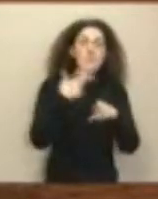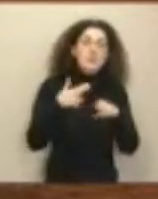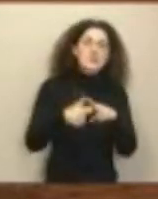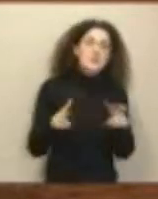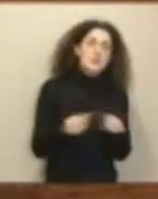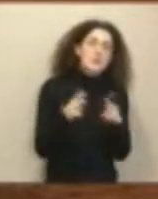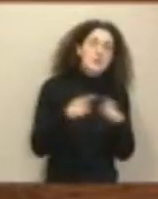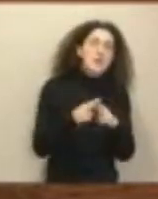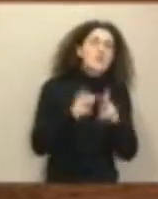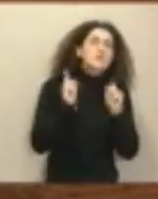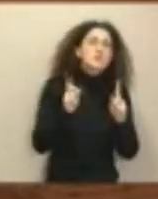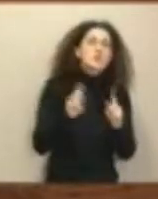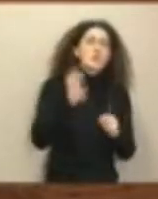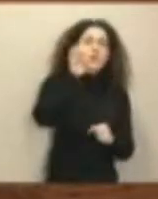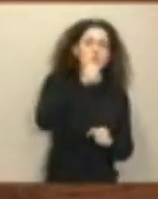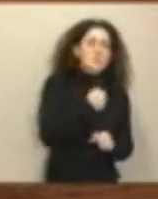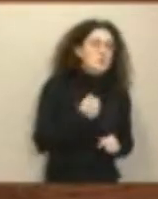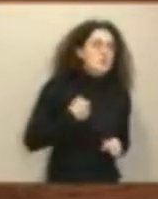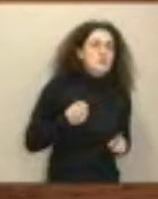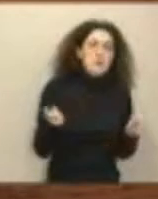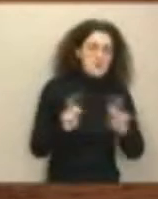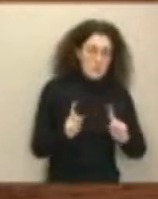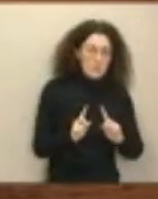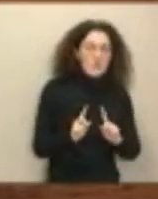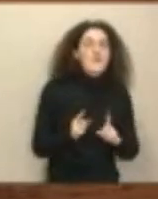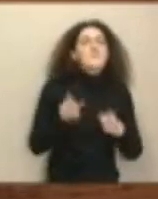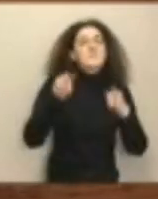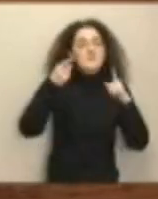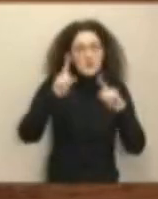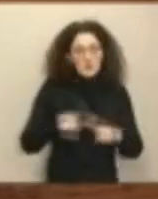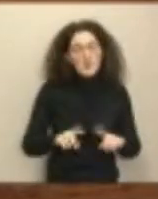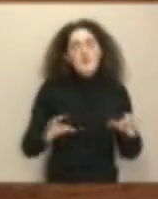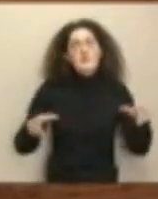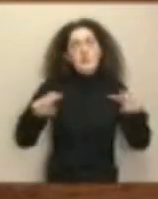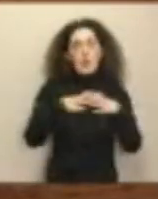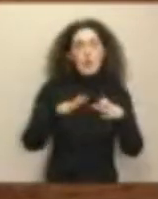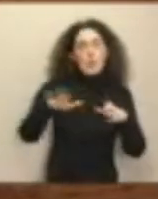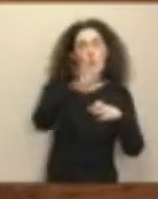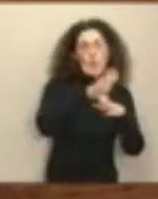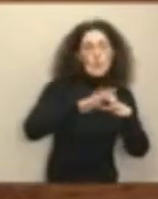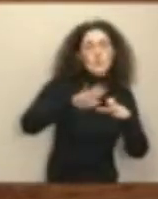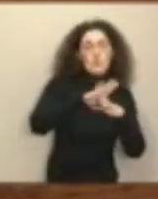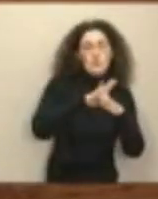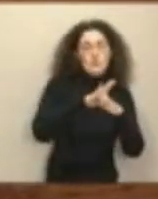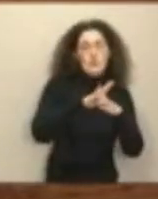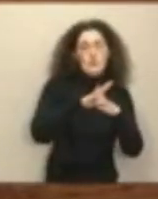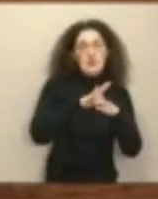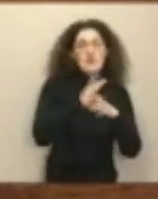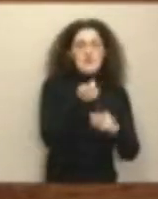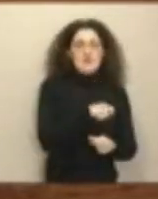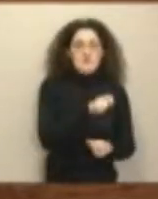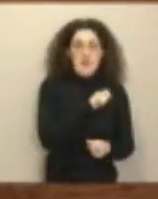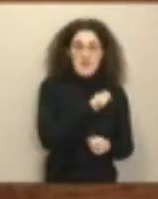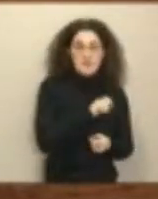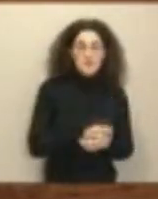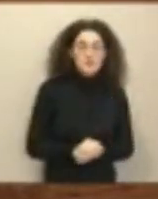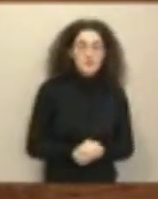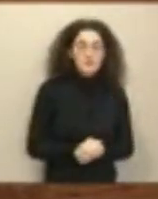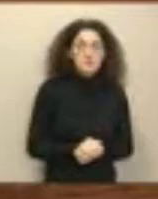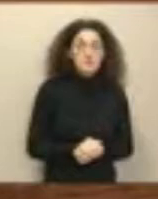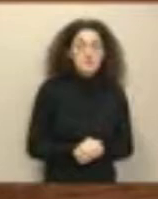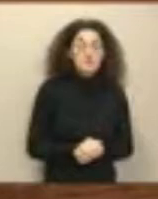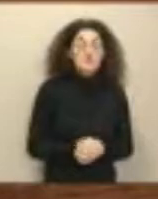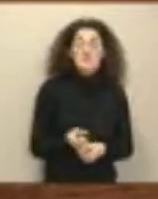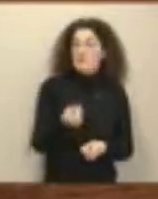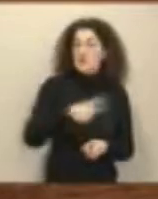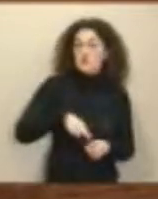no solamente en nuestra comunidad autónoma, sino en el conjunto de nuestro país. Ante